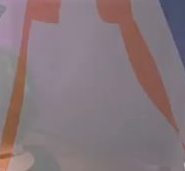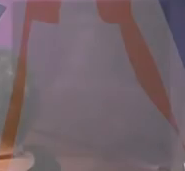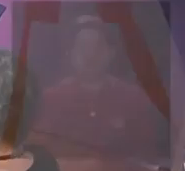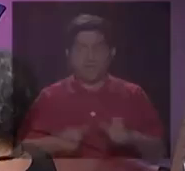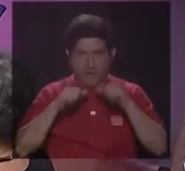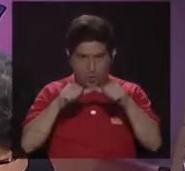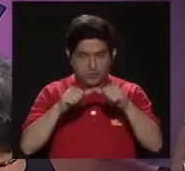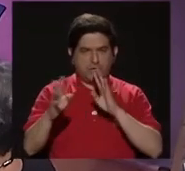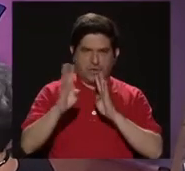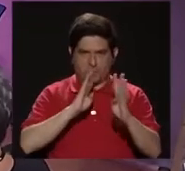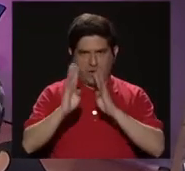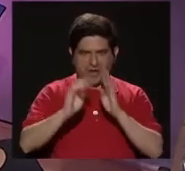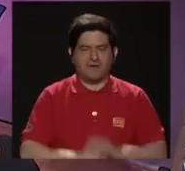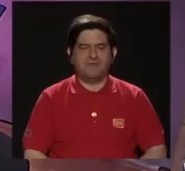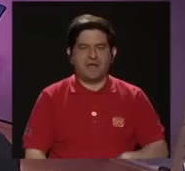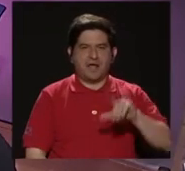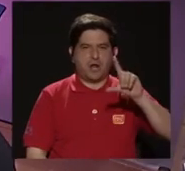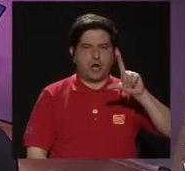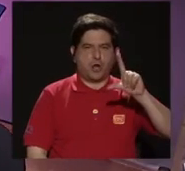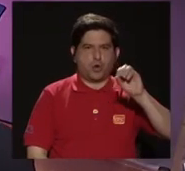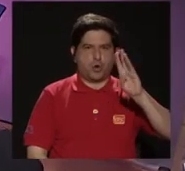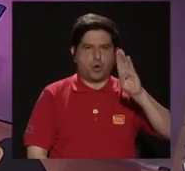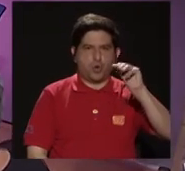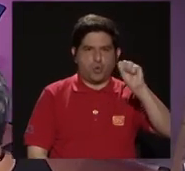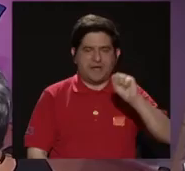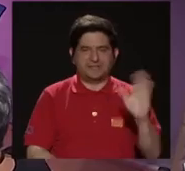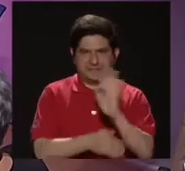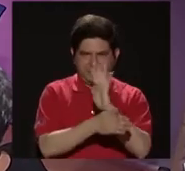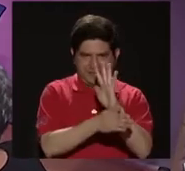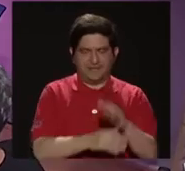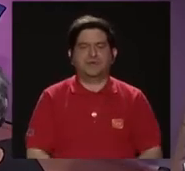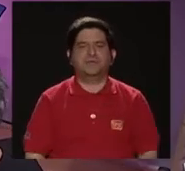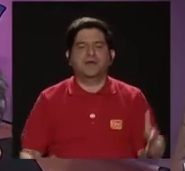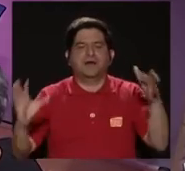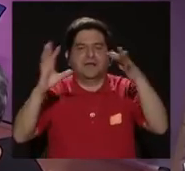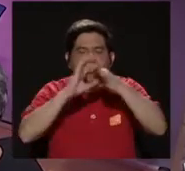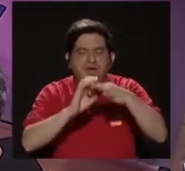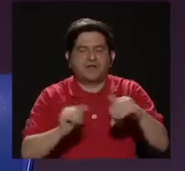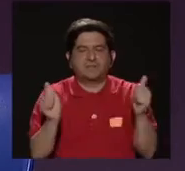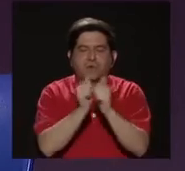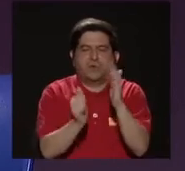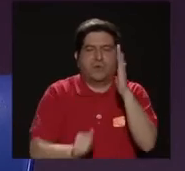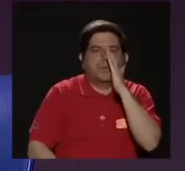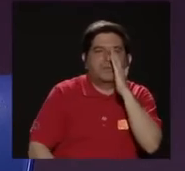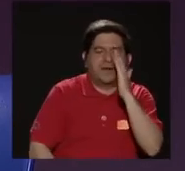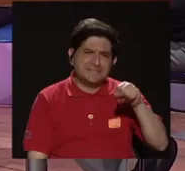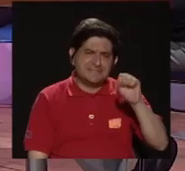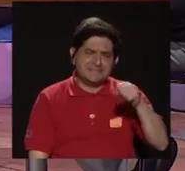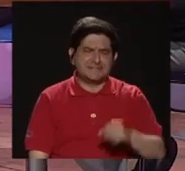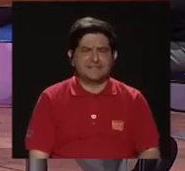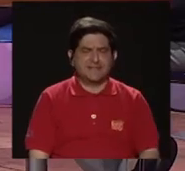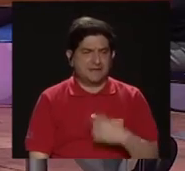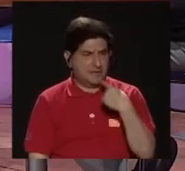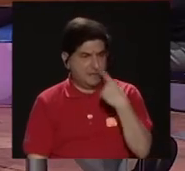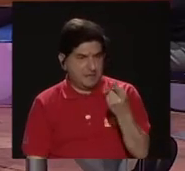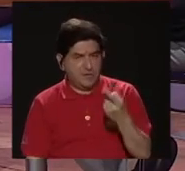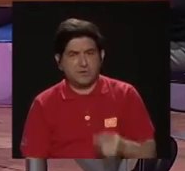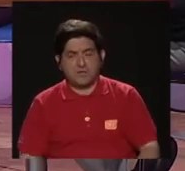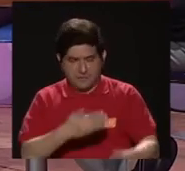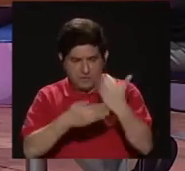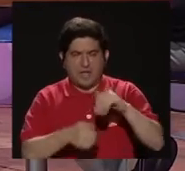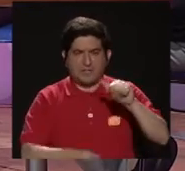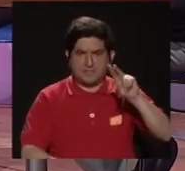Bien, continuamos conversando de Lobas, la película, y la relación con las mamás. Eso que apuntó